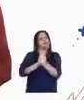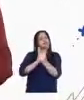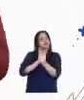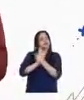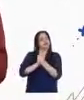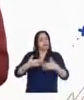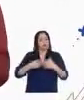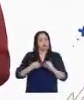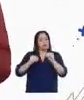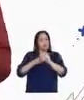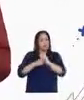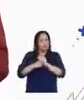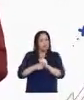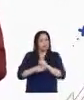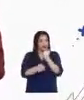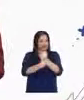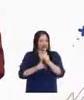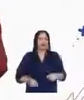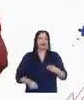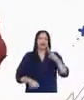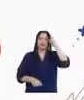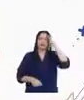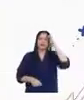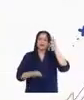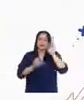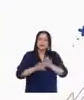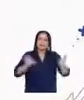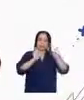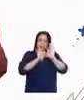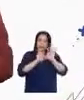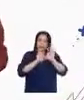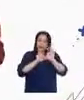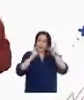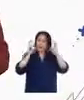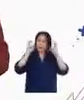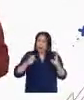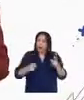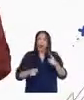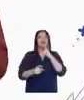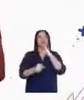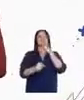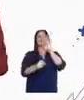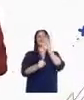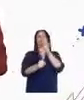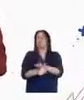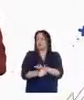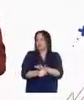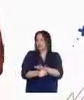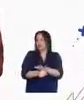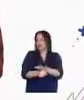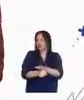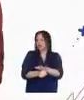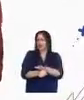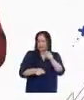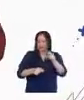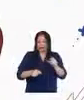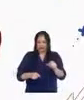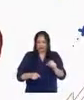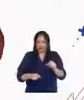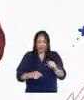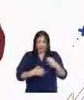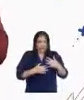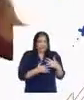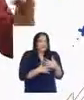ejercerlo. Por eso es importante tu compromiso. ¿Ves ahora cómo se pueden unir